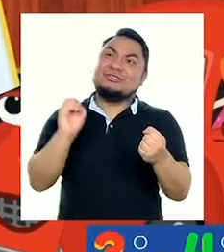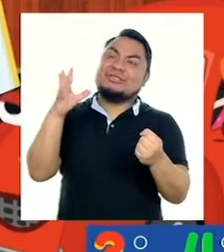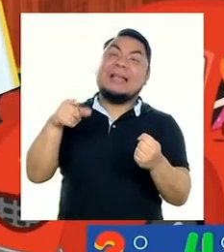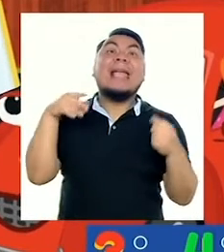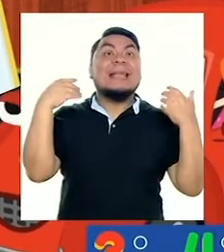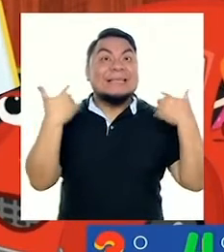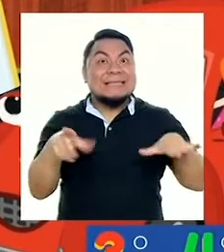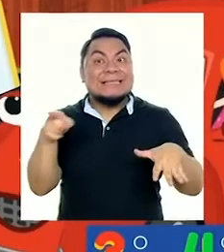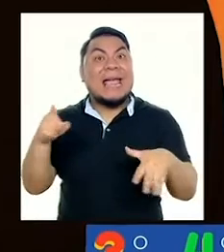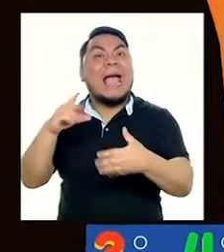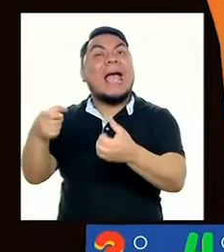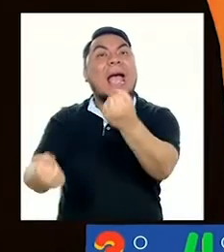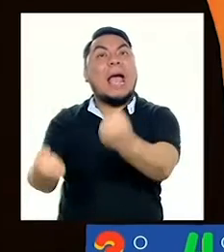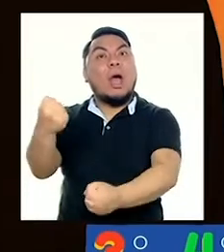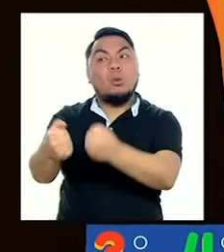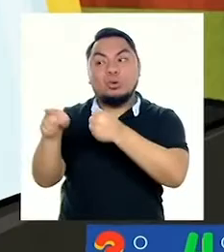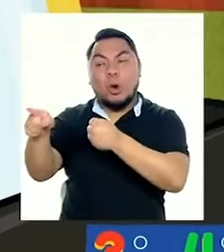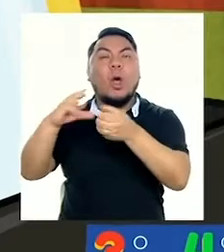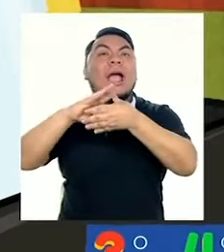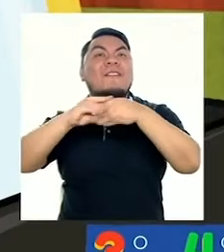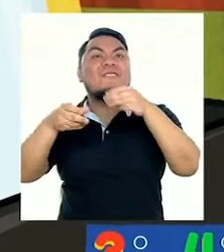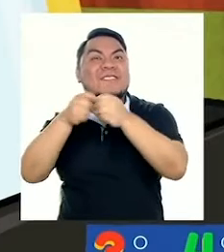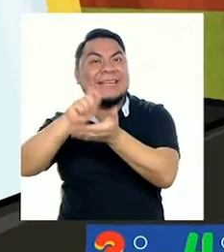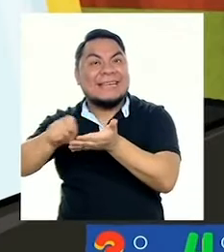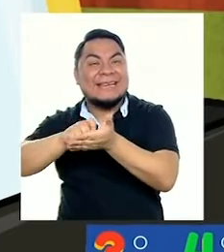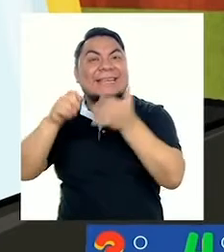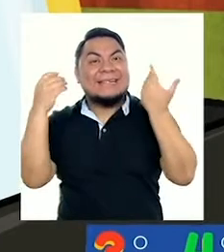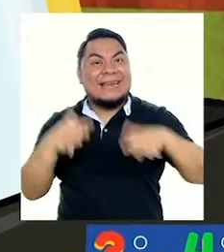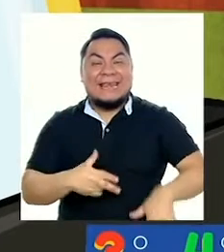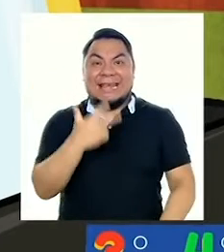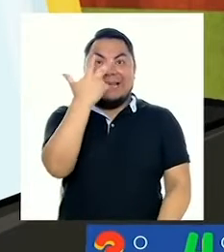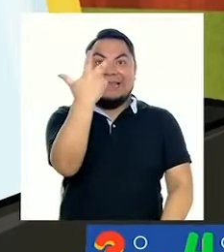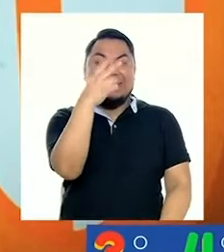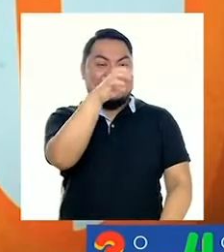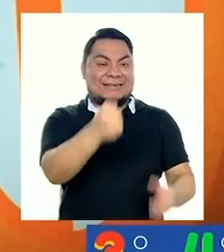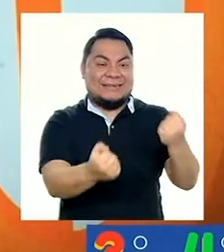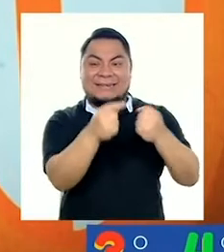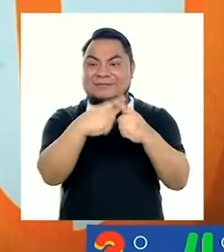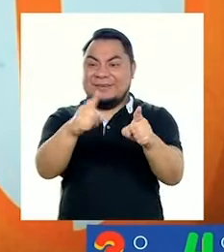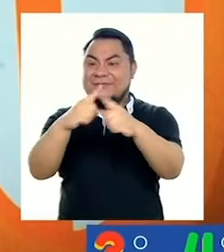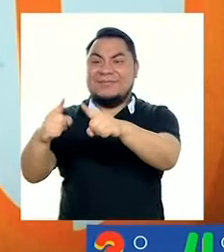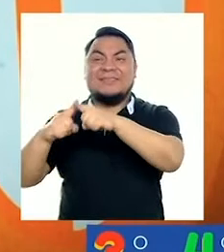Nuestras autobiografías. Y con 3 autos distintos.